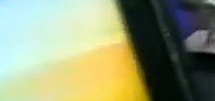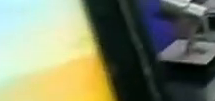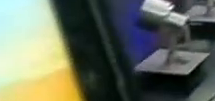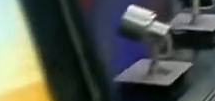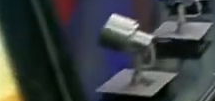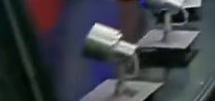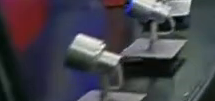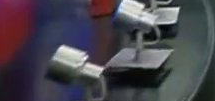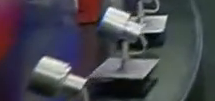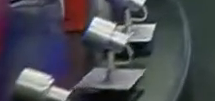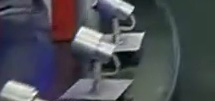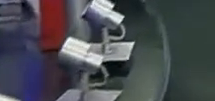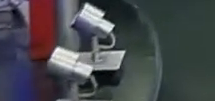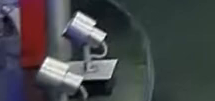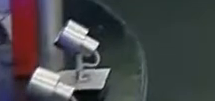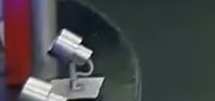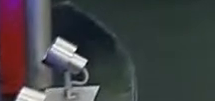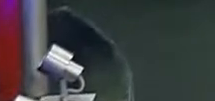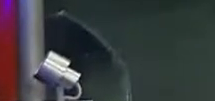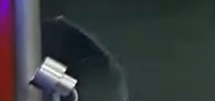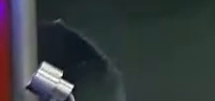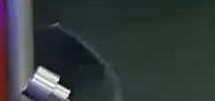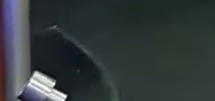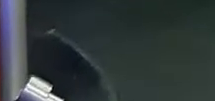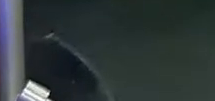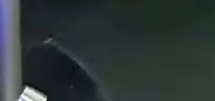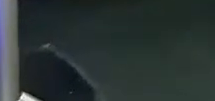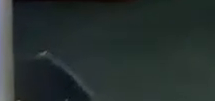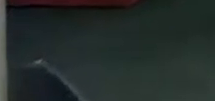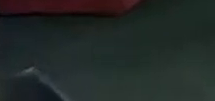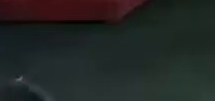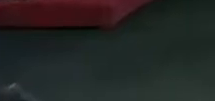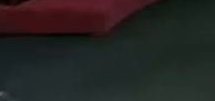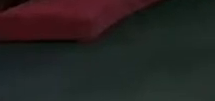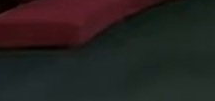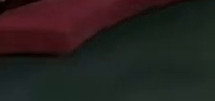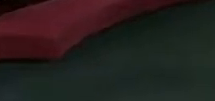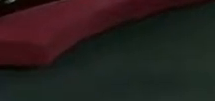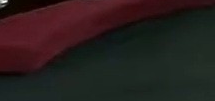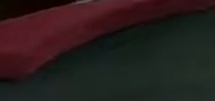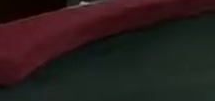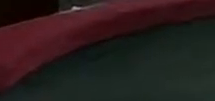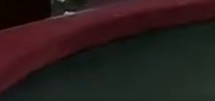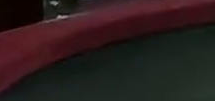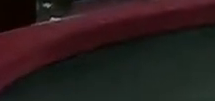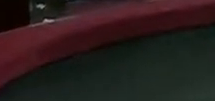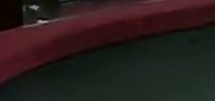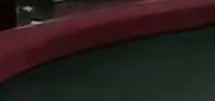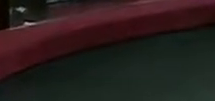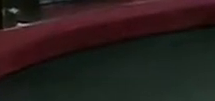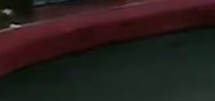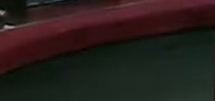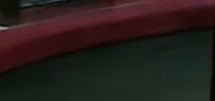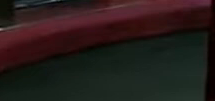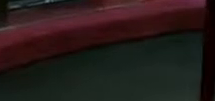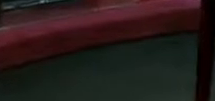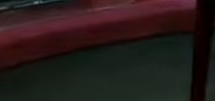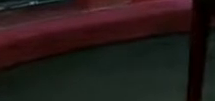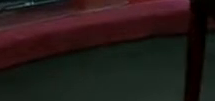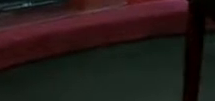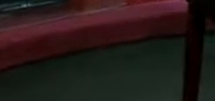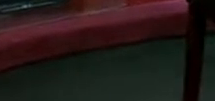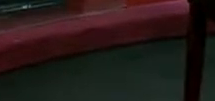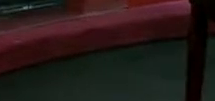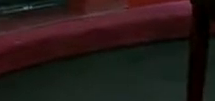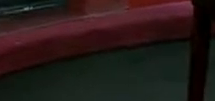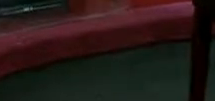Bueno. Aquí en nuestro estudio, don Carlos Zambrano, quien es presidente de la Federación de Comerciantes Minoristas del Guayas. ¿Don Carlos? ¿Así es? Sí.